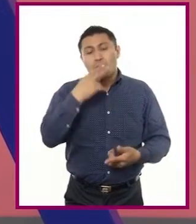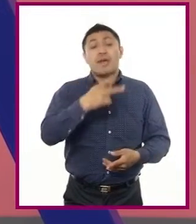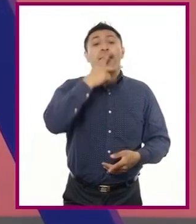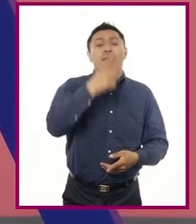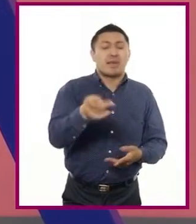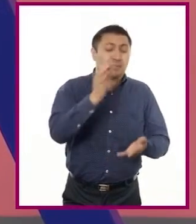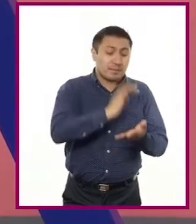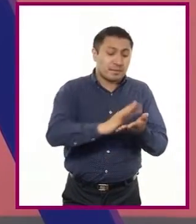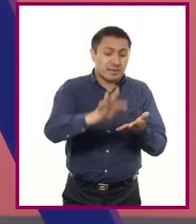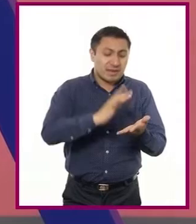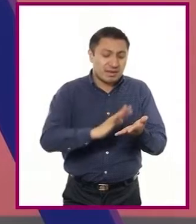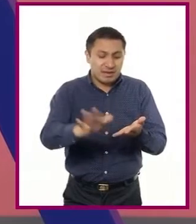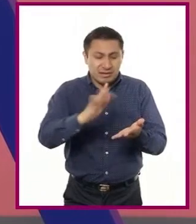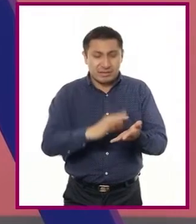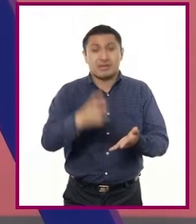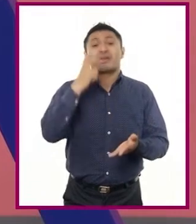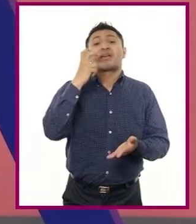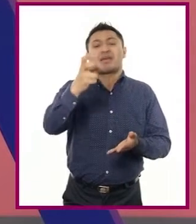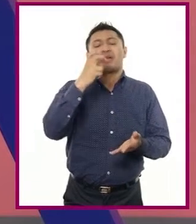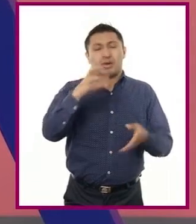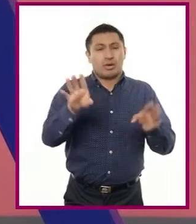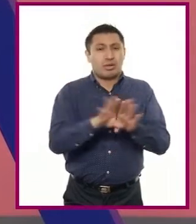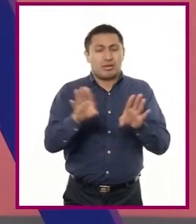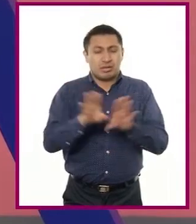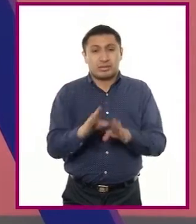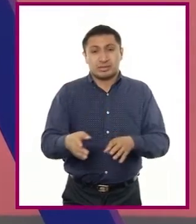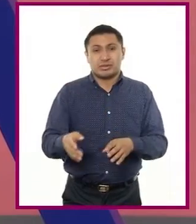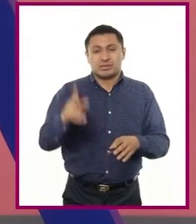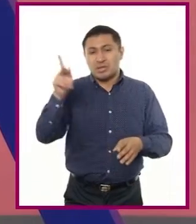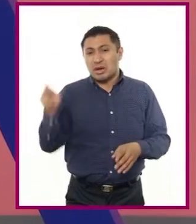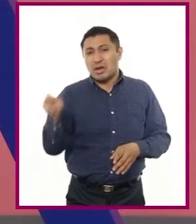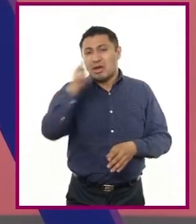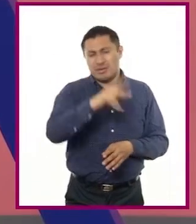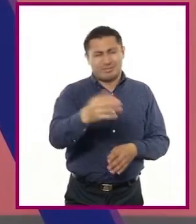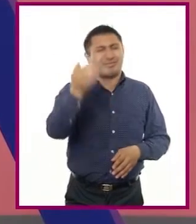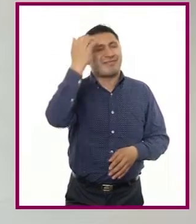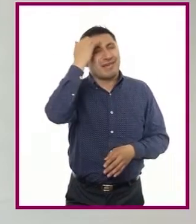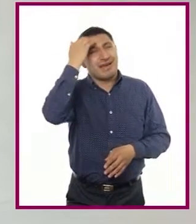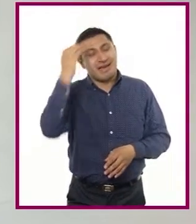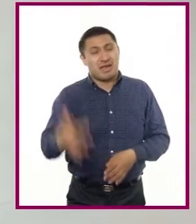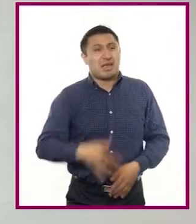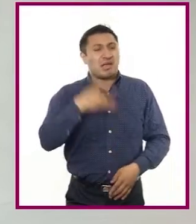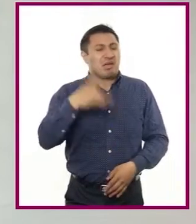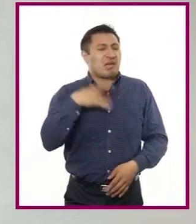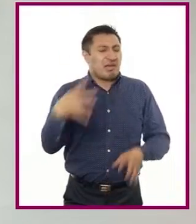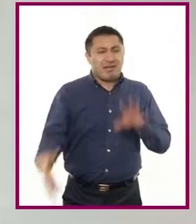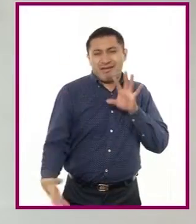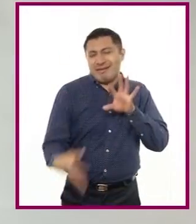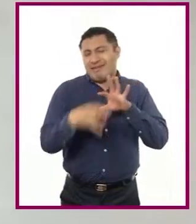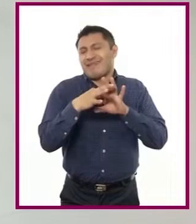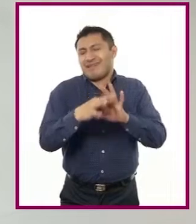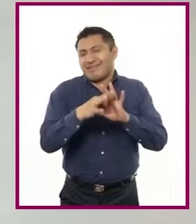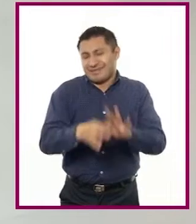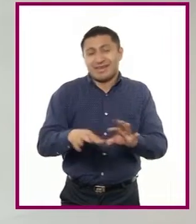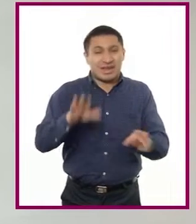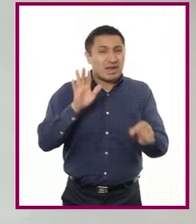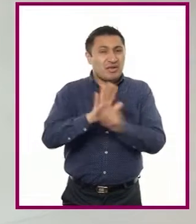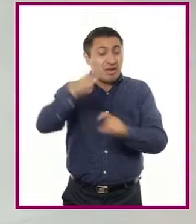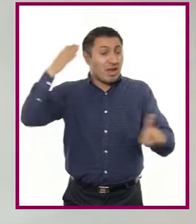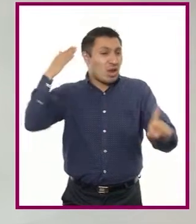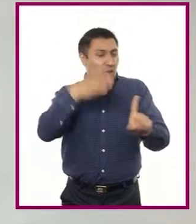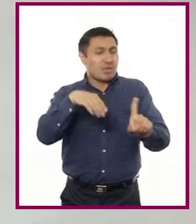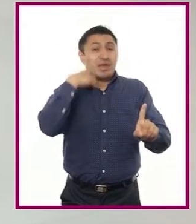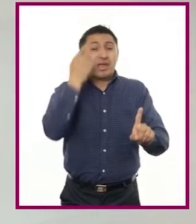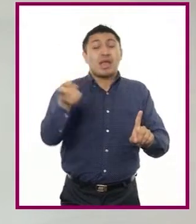al leerlas dan esa sensación de familiaridad y cercanía que se pretende lograr con el